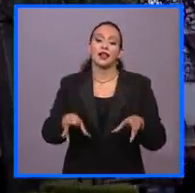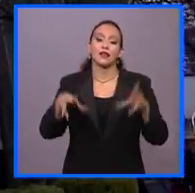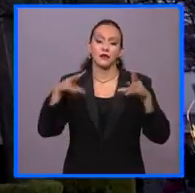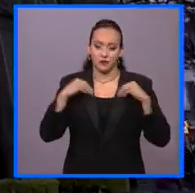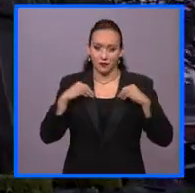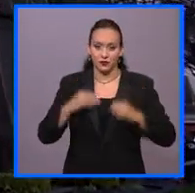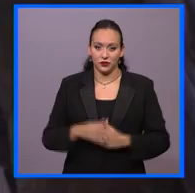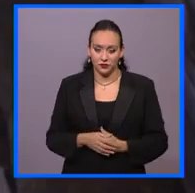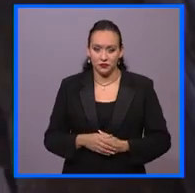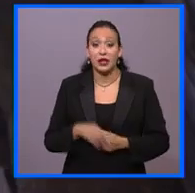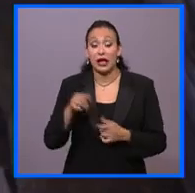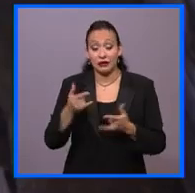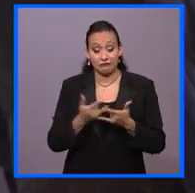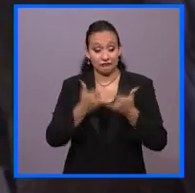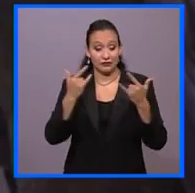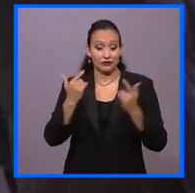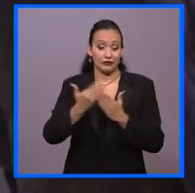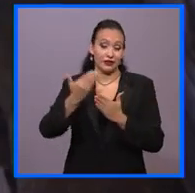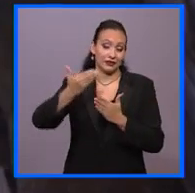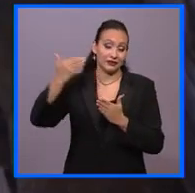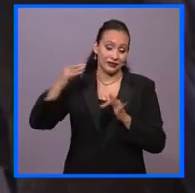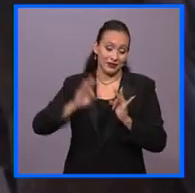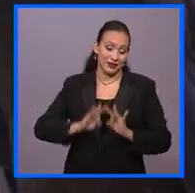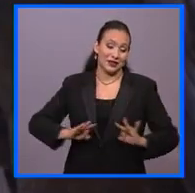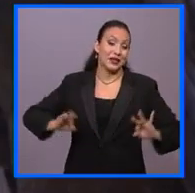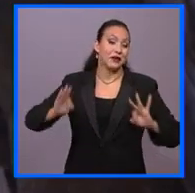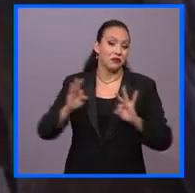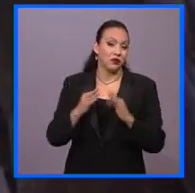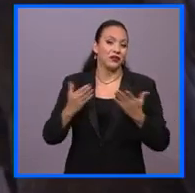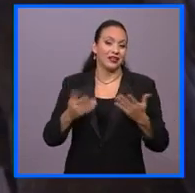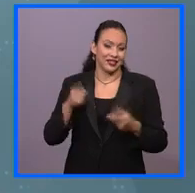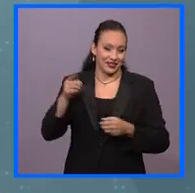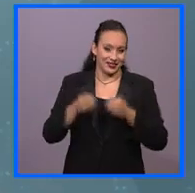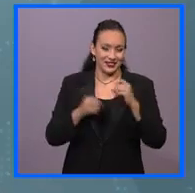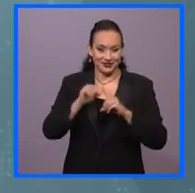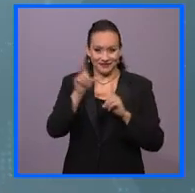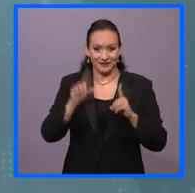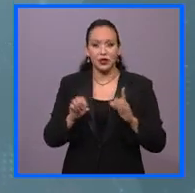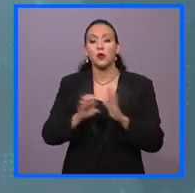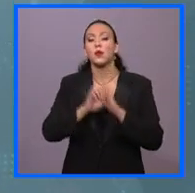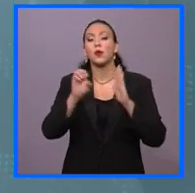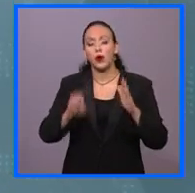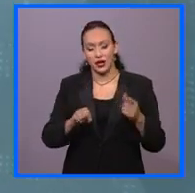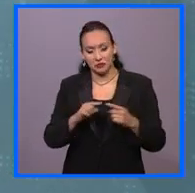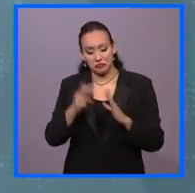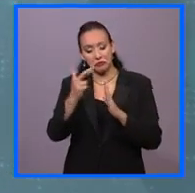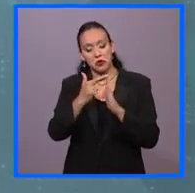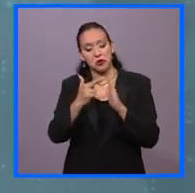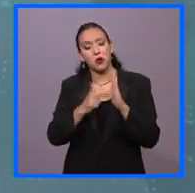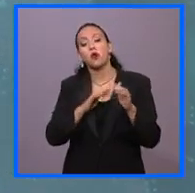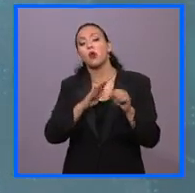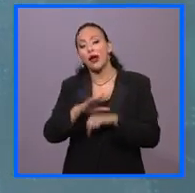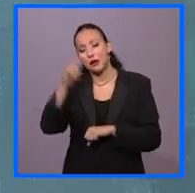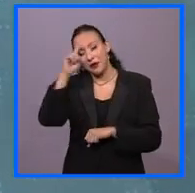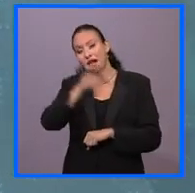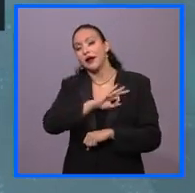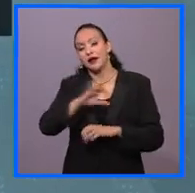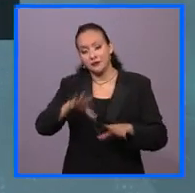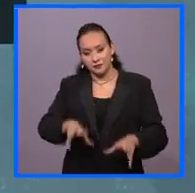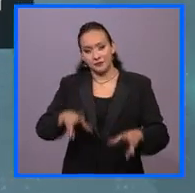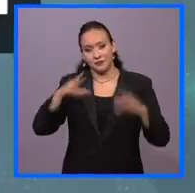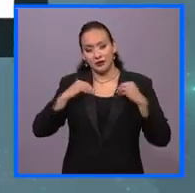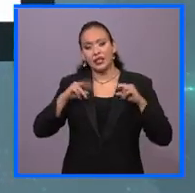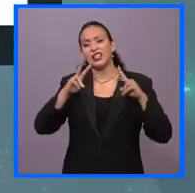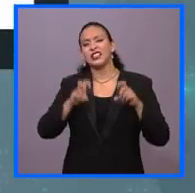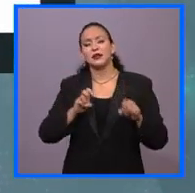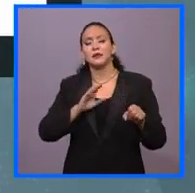los precedentes más importantes del máximo tribunal en la materia. Expone los requisitos para acceder a la adopción relacionados con